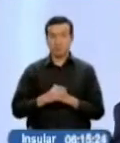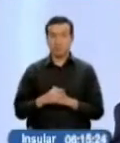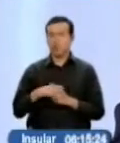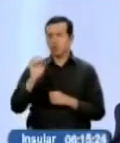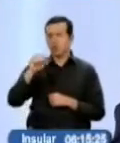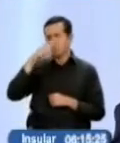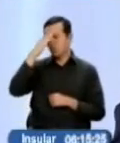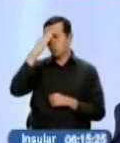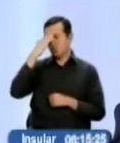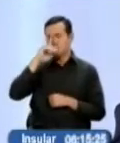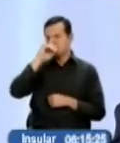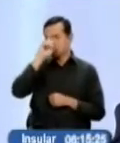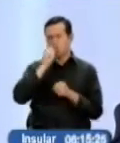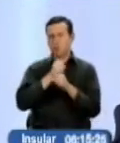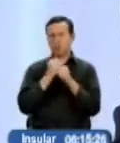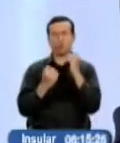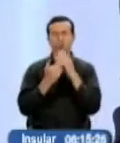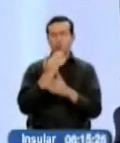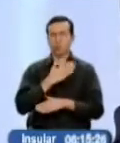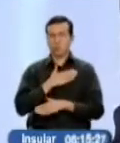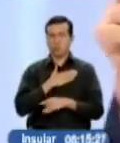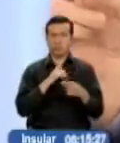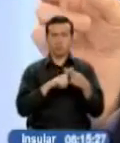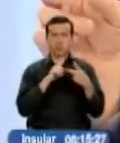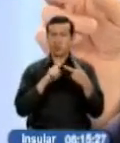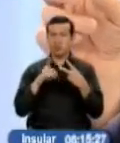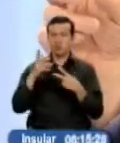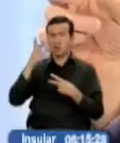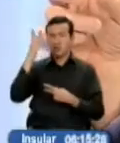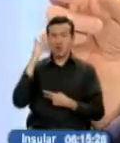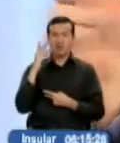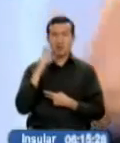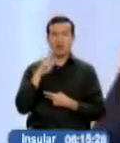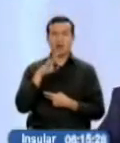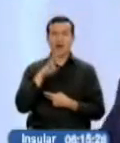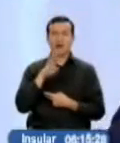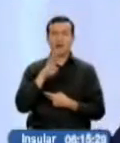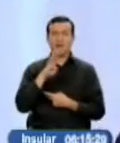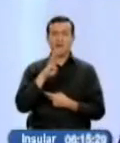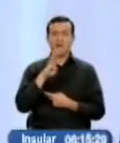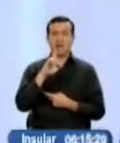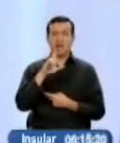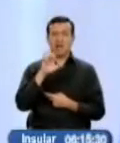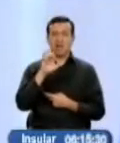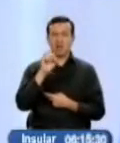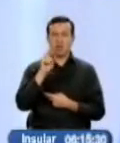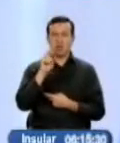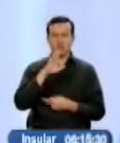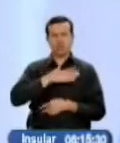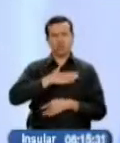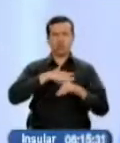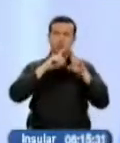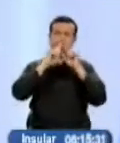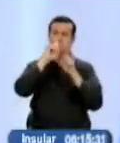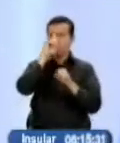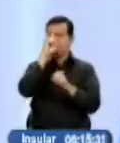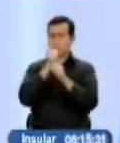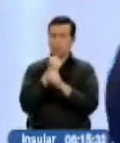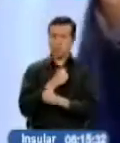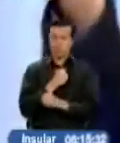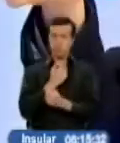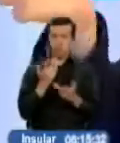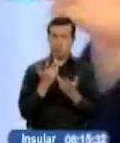sabe cómo crear el trabajo. Lo mismo que se decía en la época de Febres Cordero. Nosotros, los empresarios, sabemos cómo generar empleo privado, por